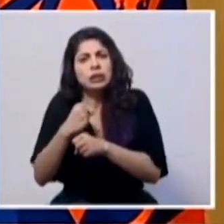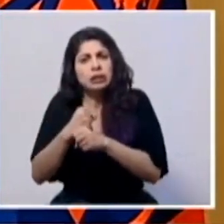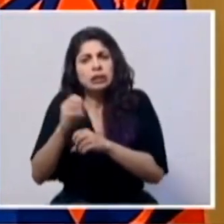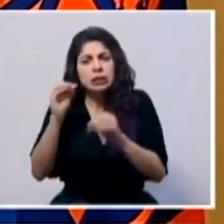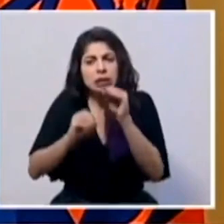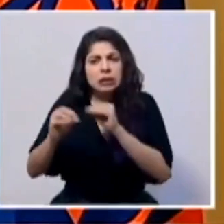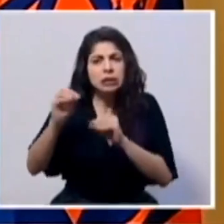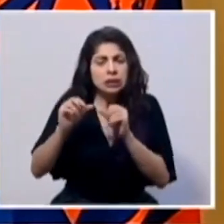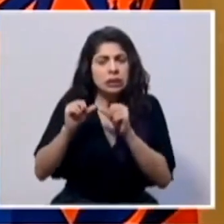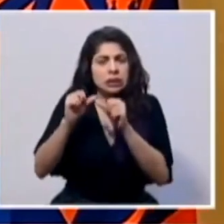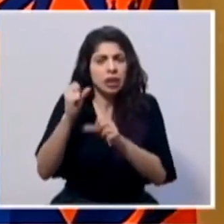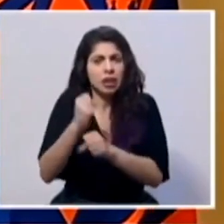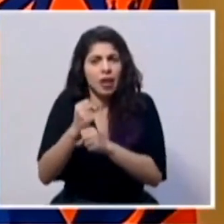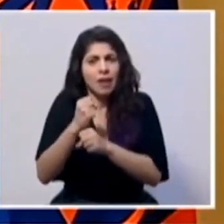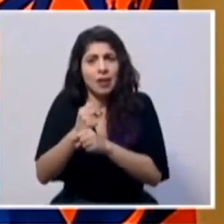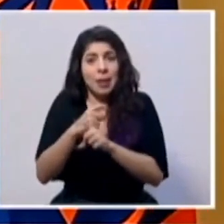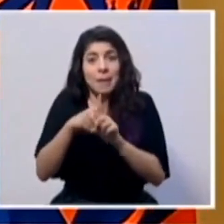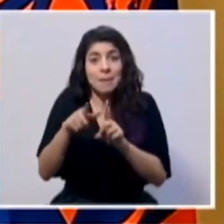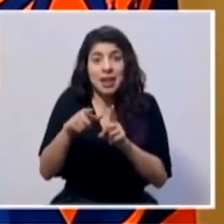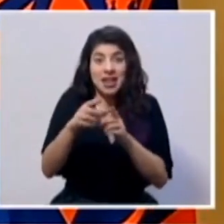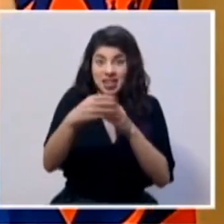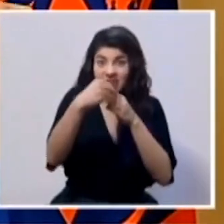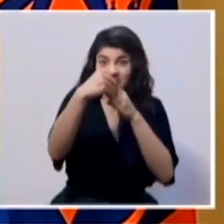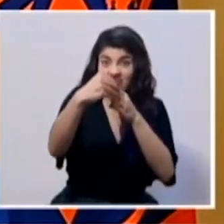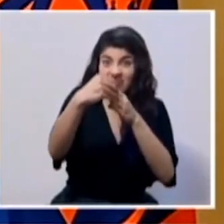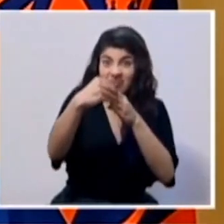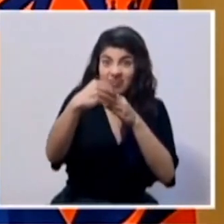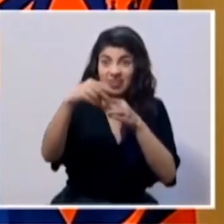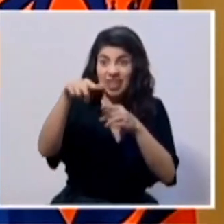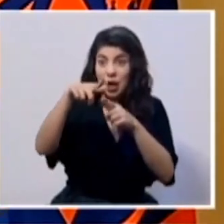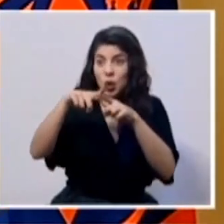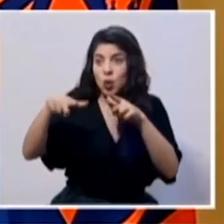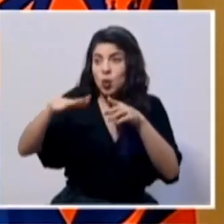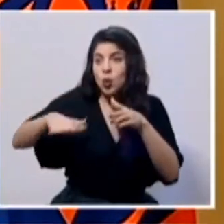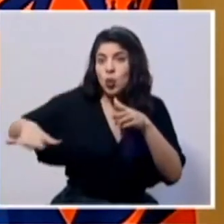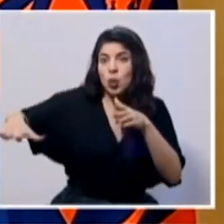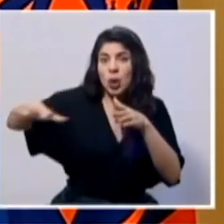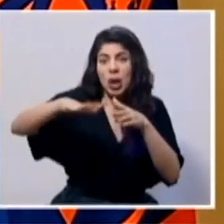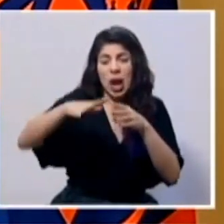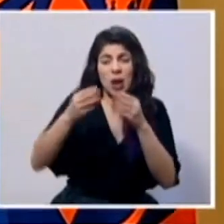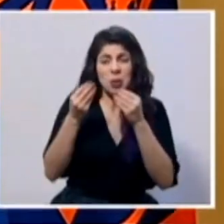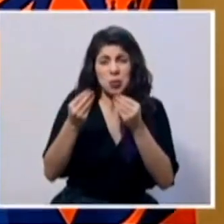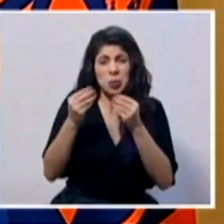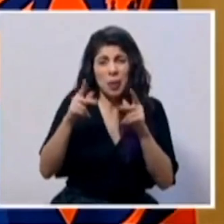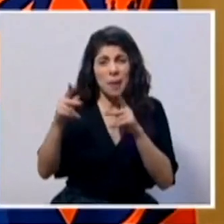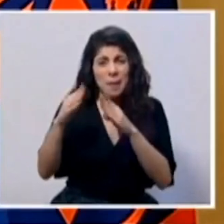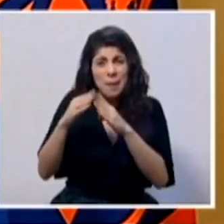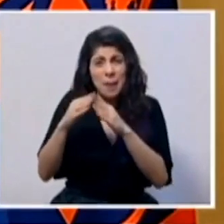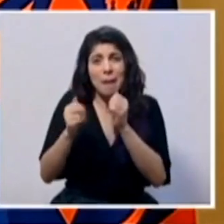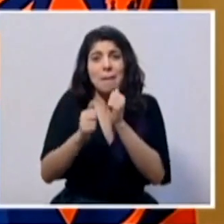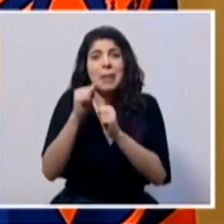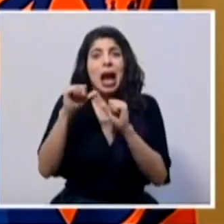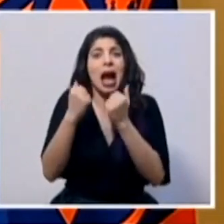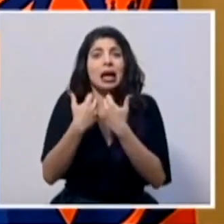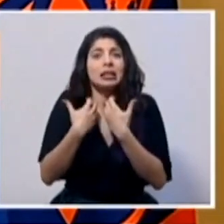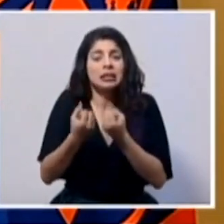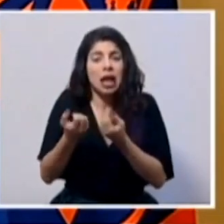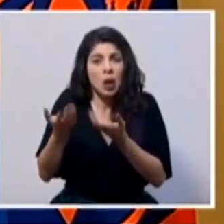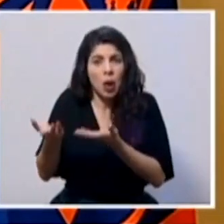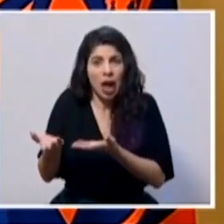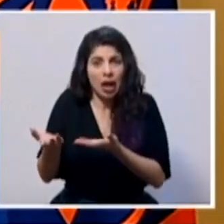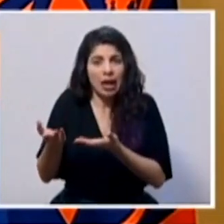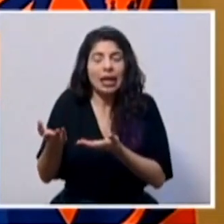esto. Pero es la cabeza de una de las zonas más pobladas y con más áreas de salud del país.